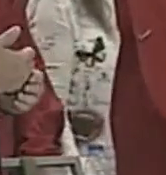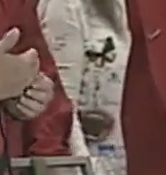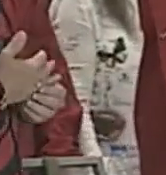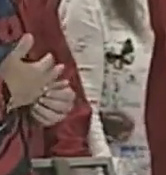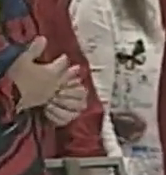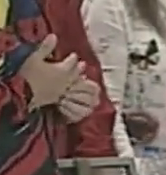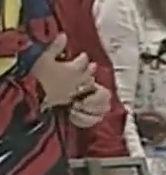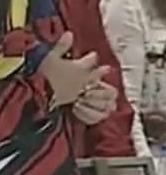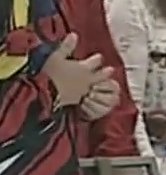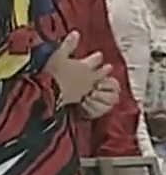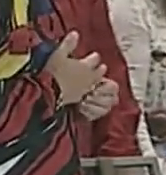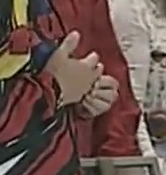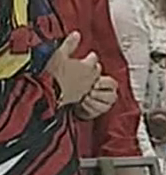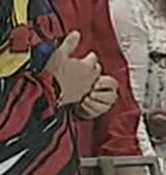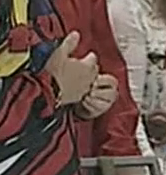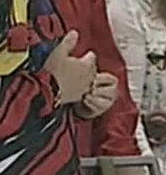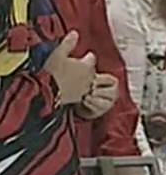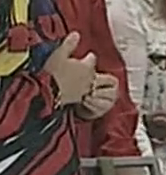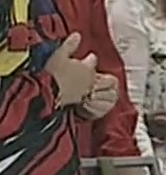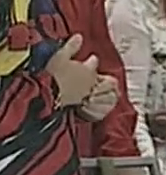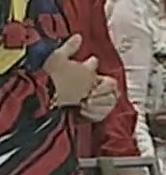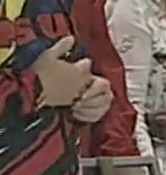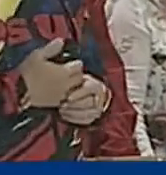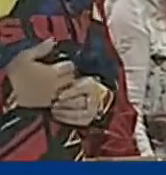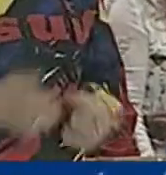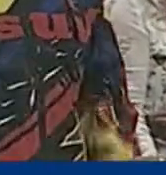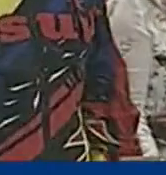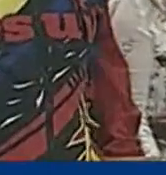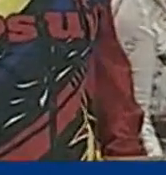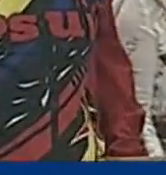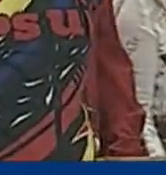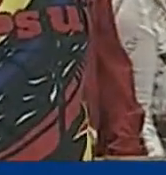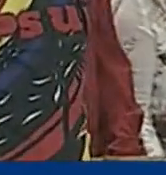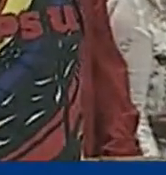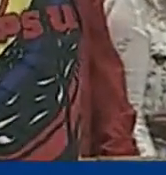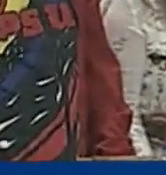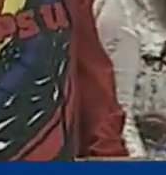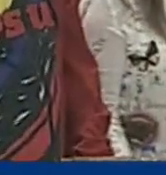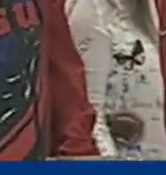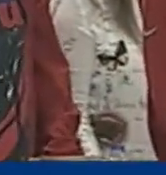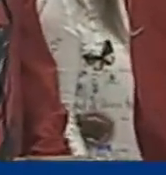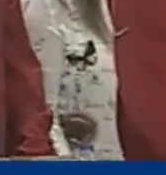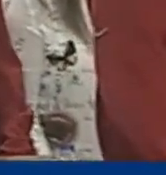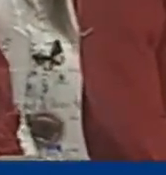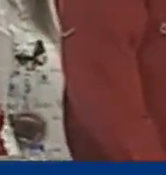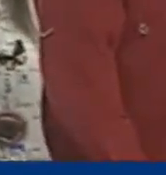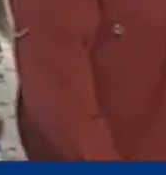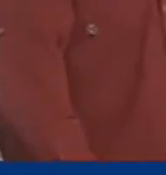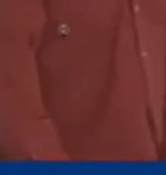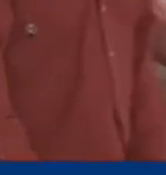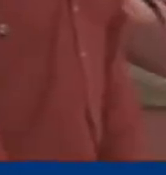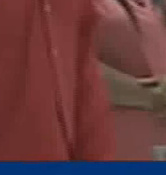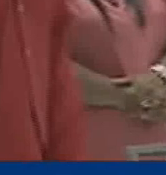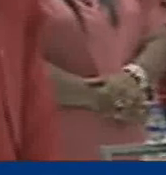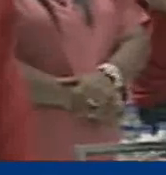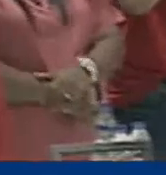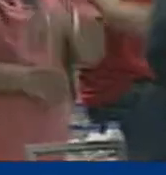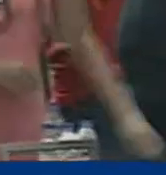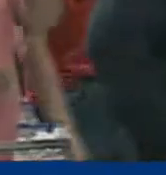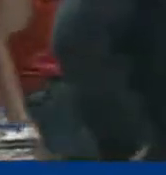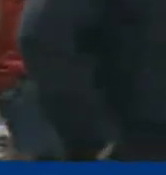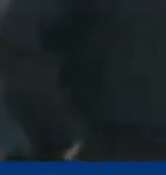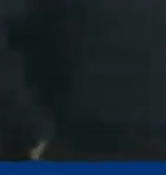un encuentro con la Dirección Nacional del Partido Socialista Unido de Venezuela y el Gran Polo Patriótico. En estos momentos vemos cómo saluda a